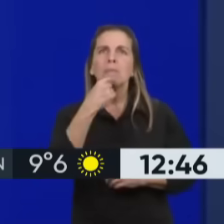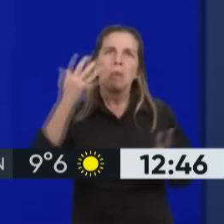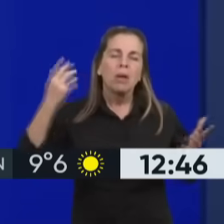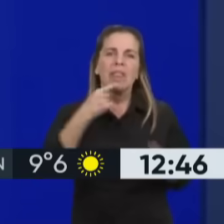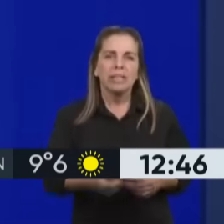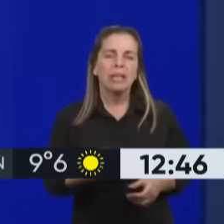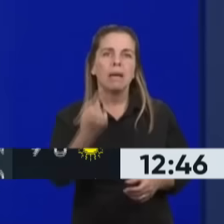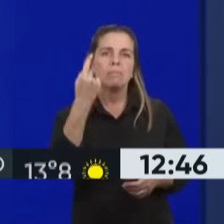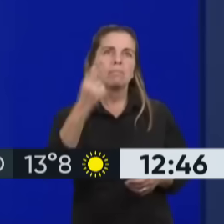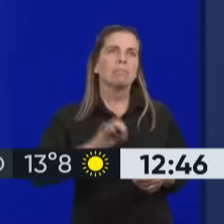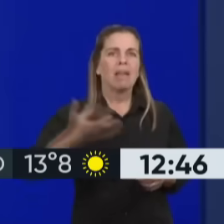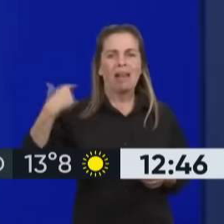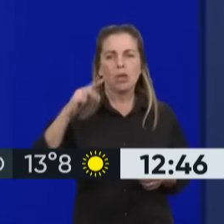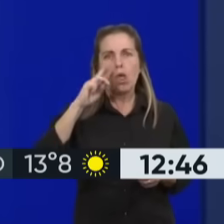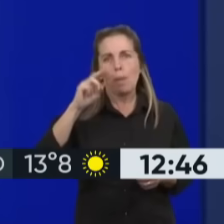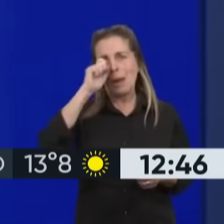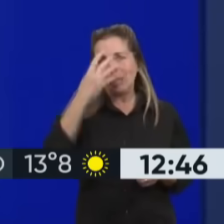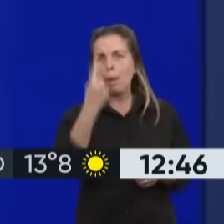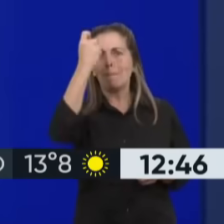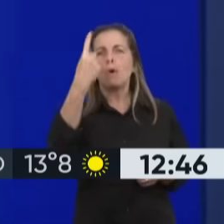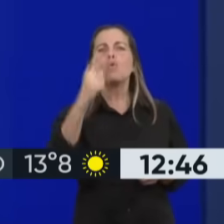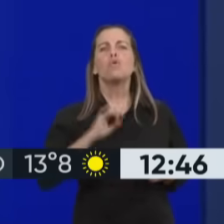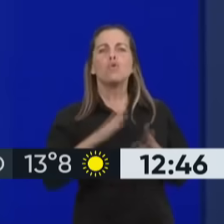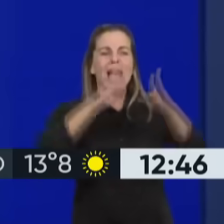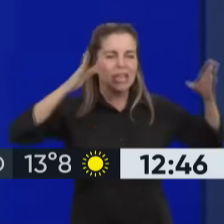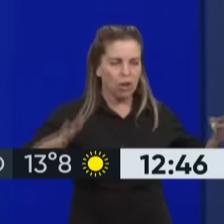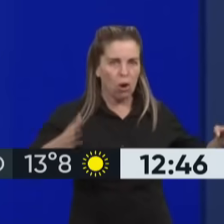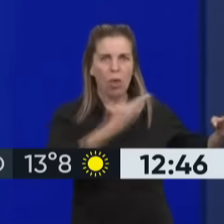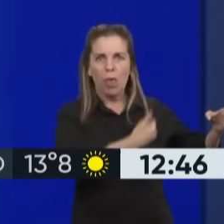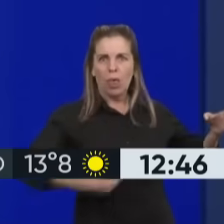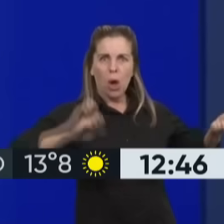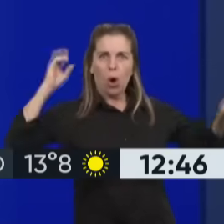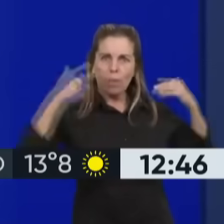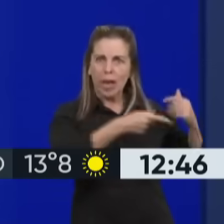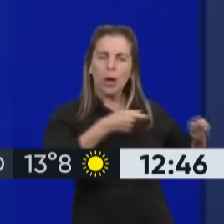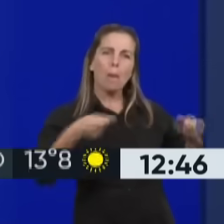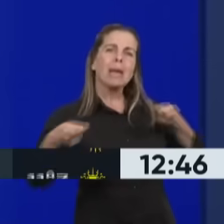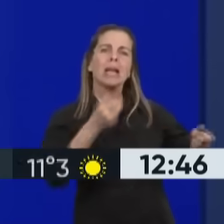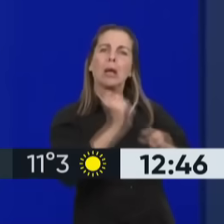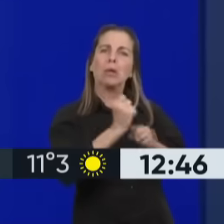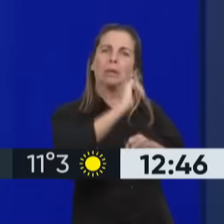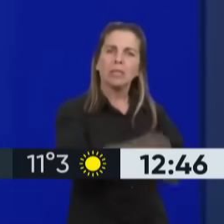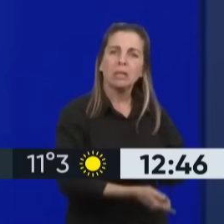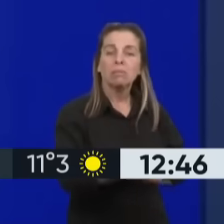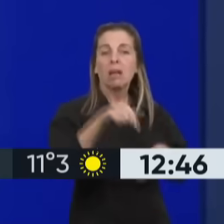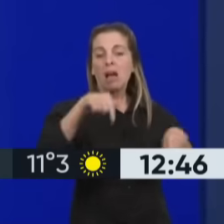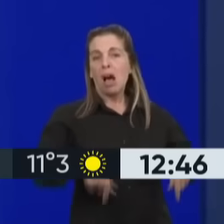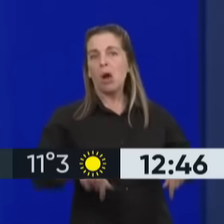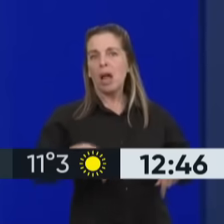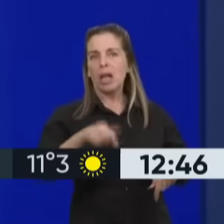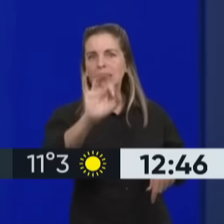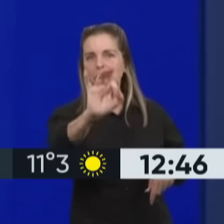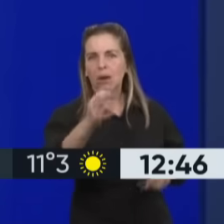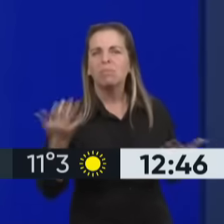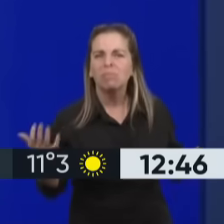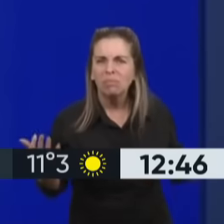o durante el 2024 hubo gestión política y ahora no hay gestión política. La realidad es que